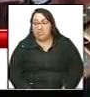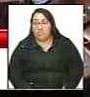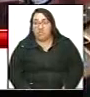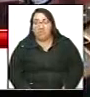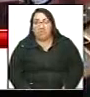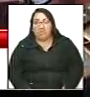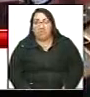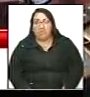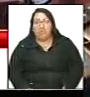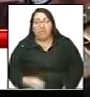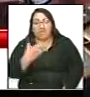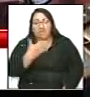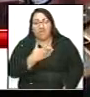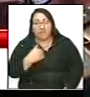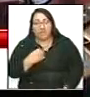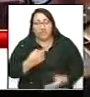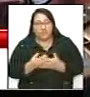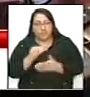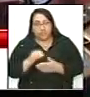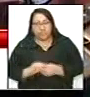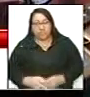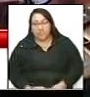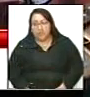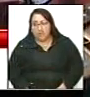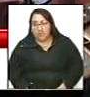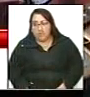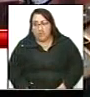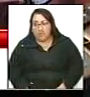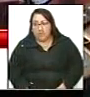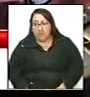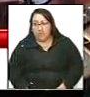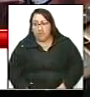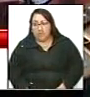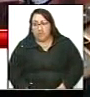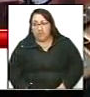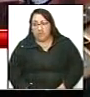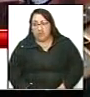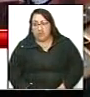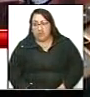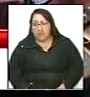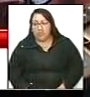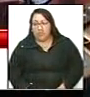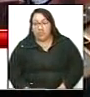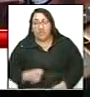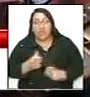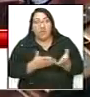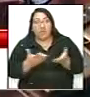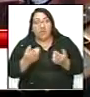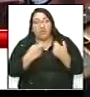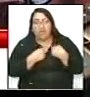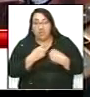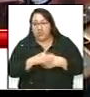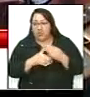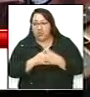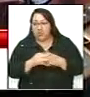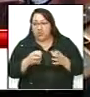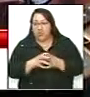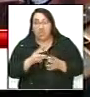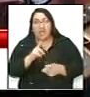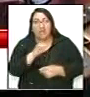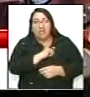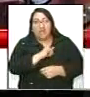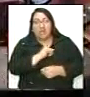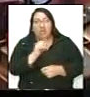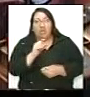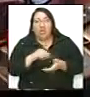presidenta. Nuevamente para darles la bienvenida, que ya se le han dado todos los congresistas, a los señores representantes y jefe de cada institución, y en especial, como